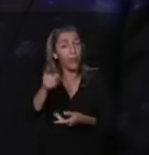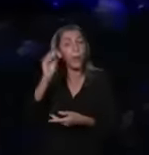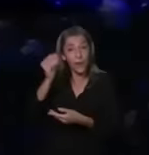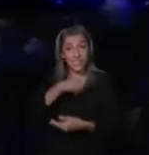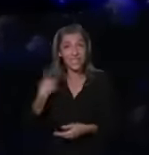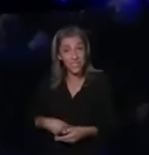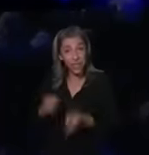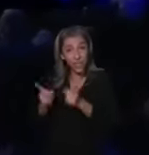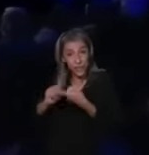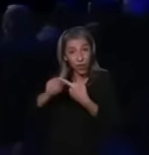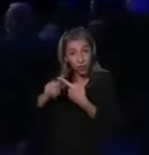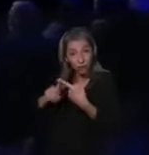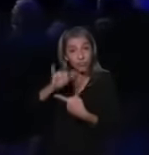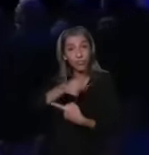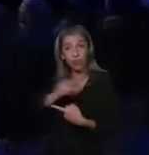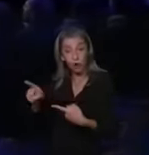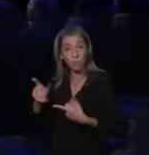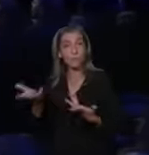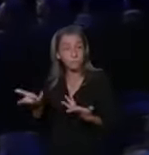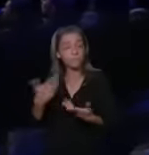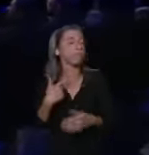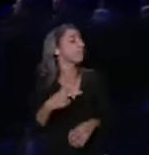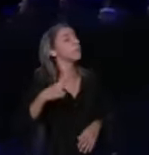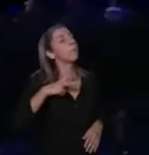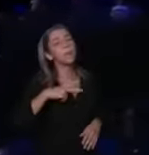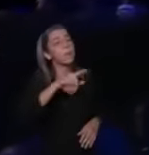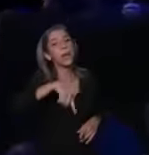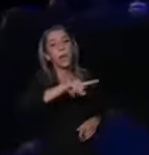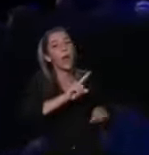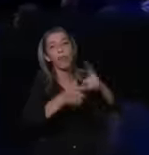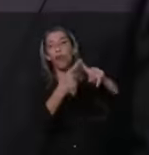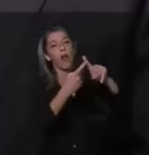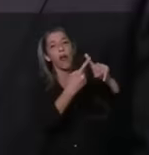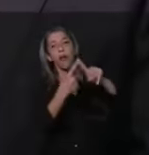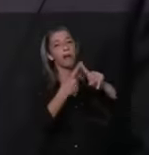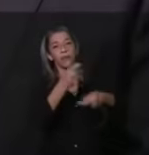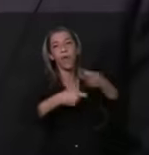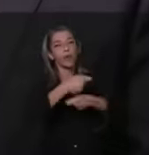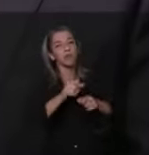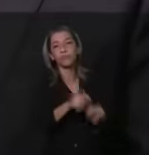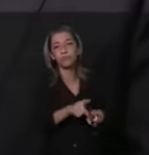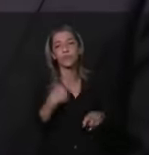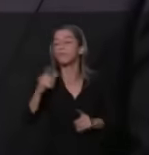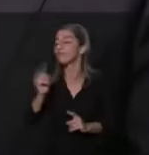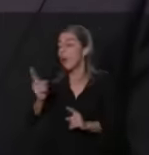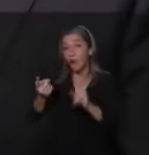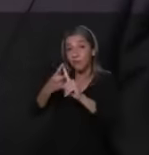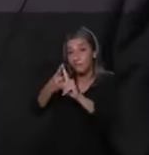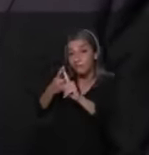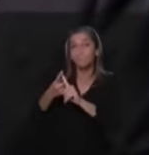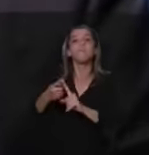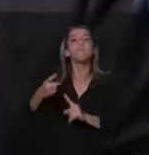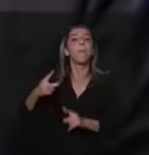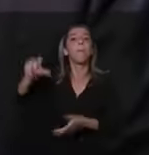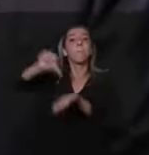las o no? Relaciones comerciales del sector privado son del sector privado. Las relaciones las establecen los países, los aranceles